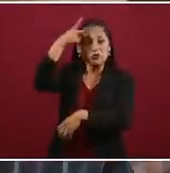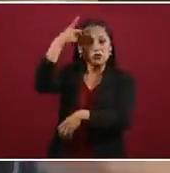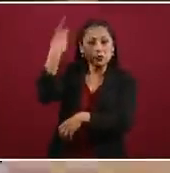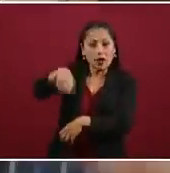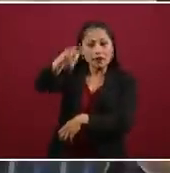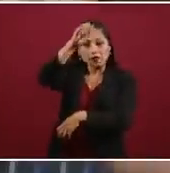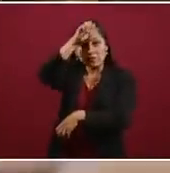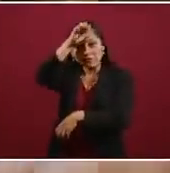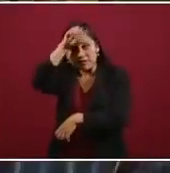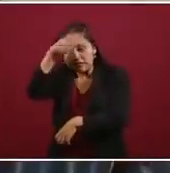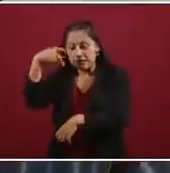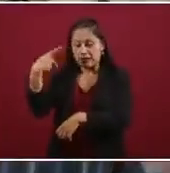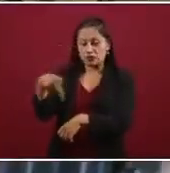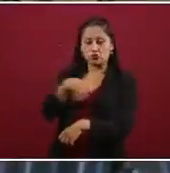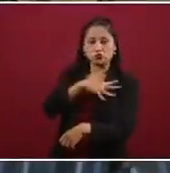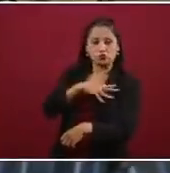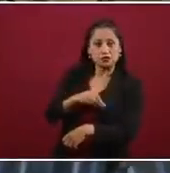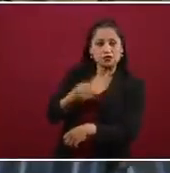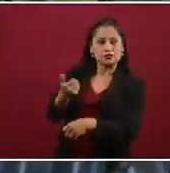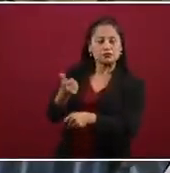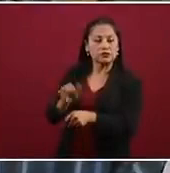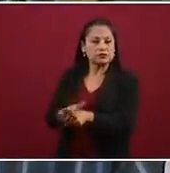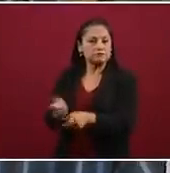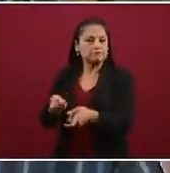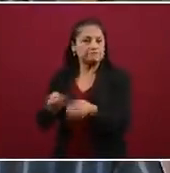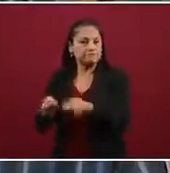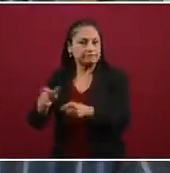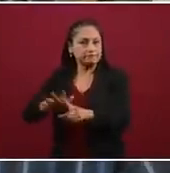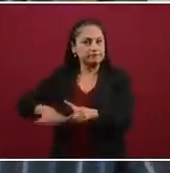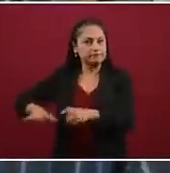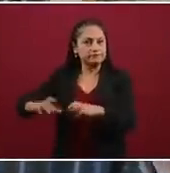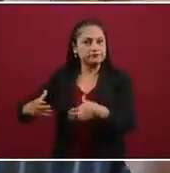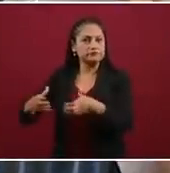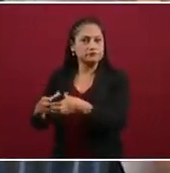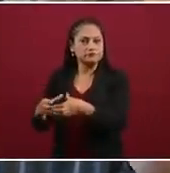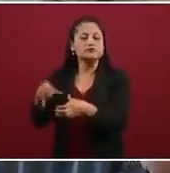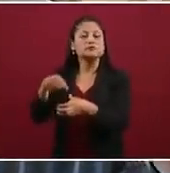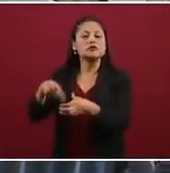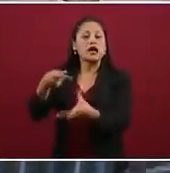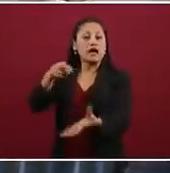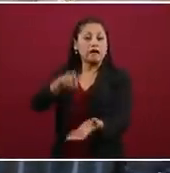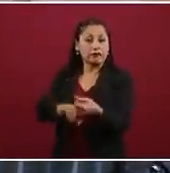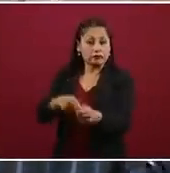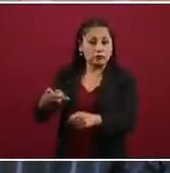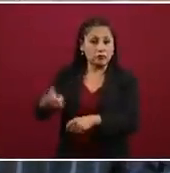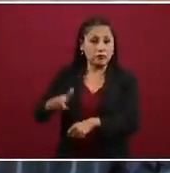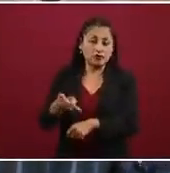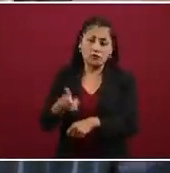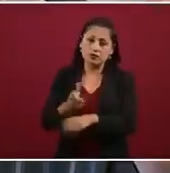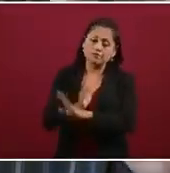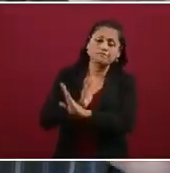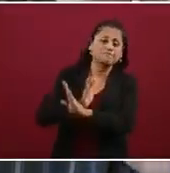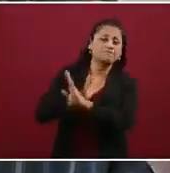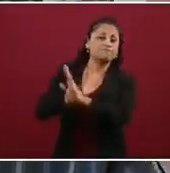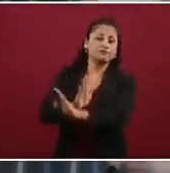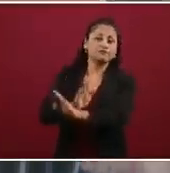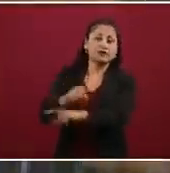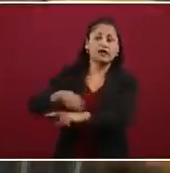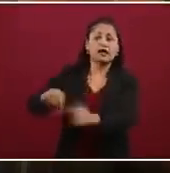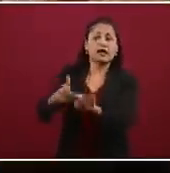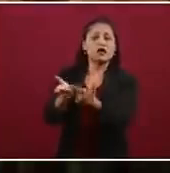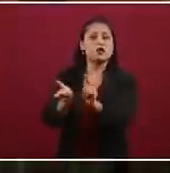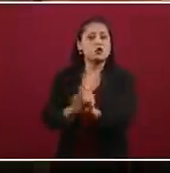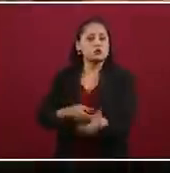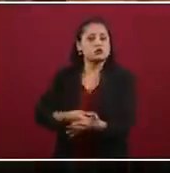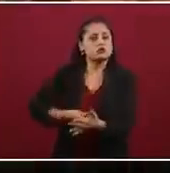hijos de los dueños de las minas, los administradores de las minas, hacen resistencia contra la rebelión, la